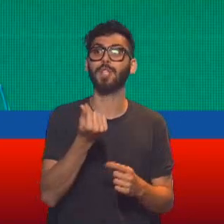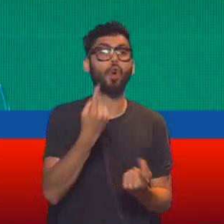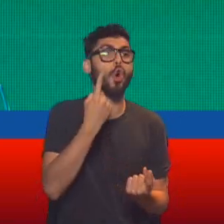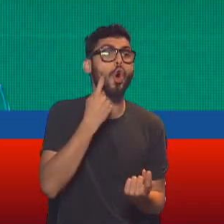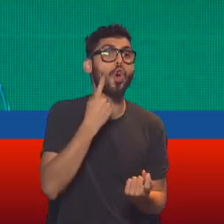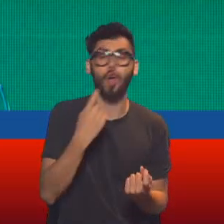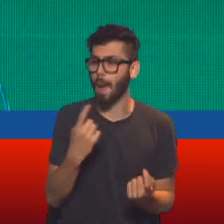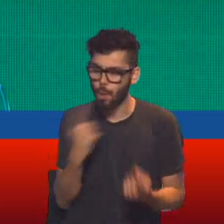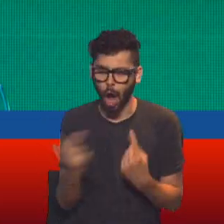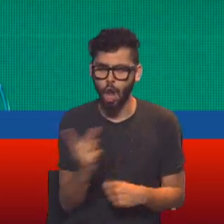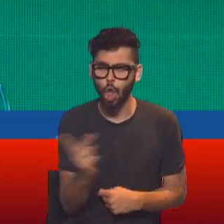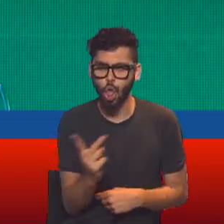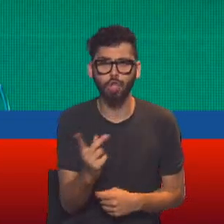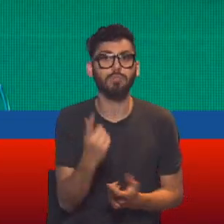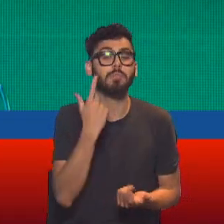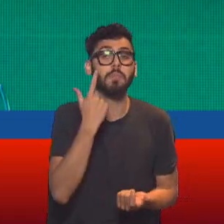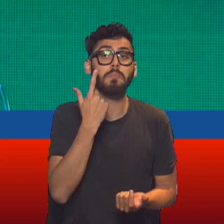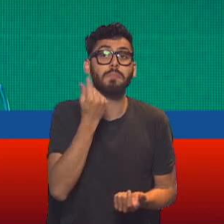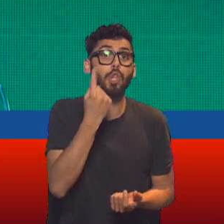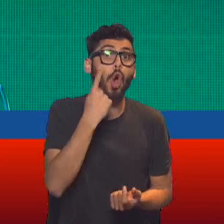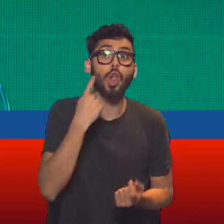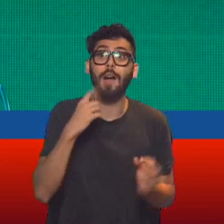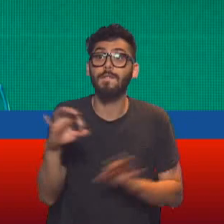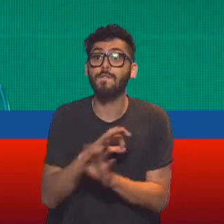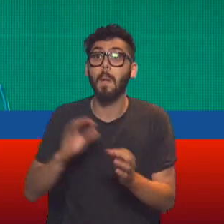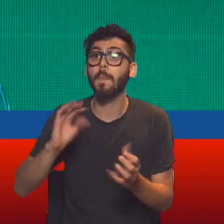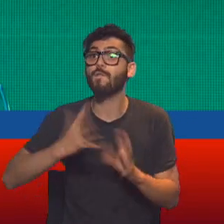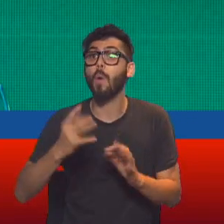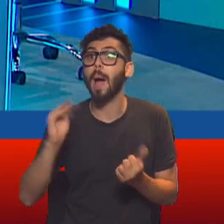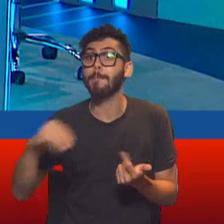dejo a los dos ahí en la mesa, especialmente que se abocan a la economía.